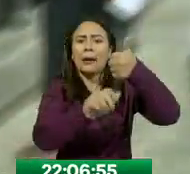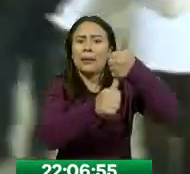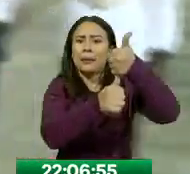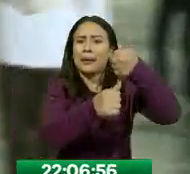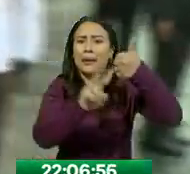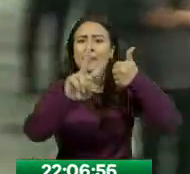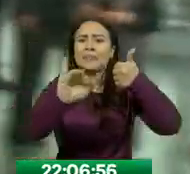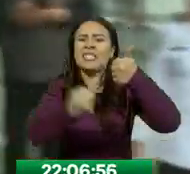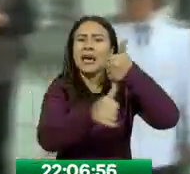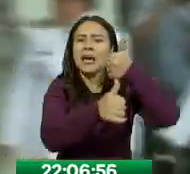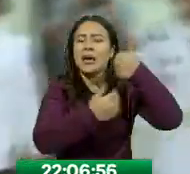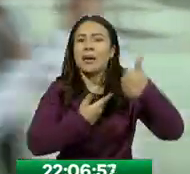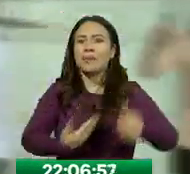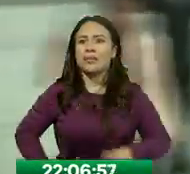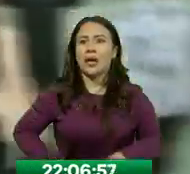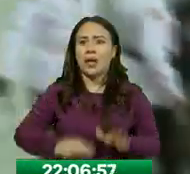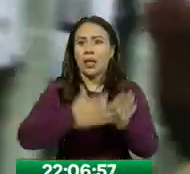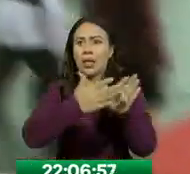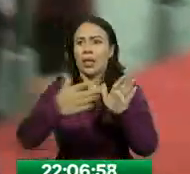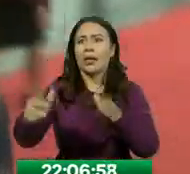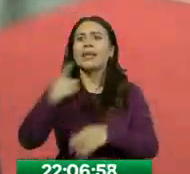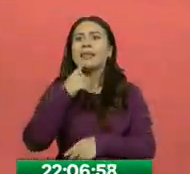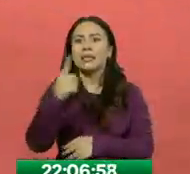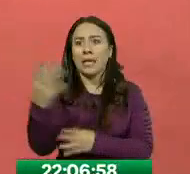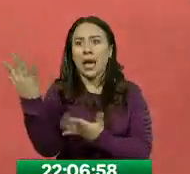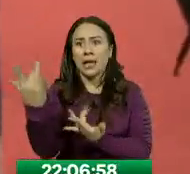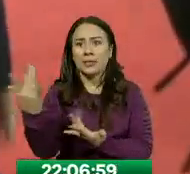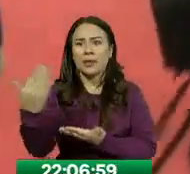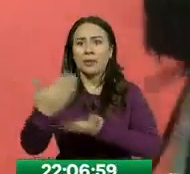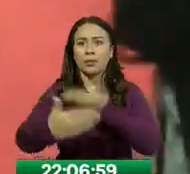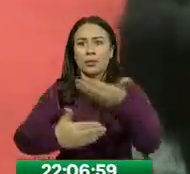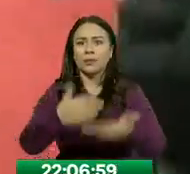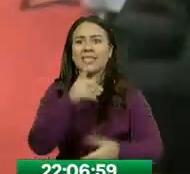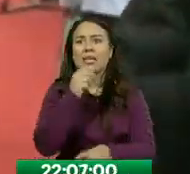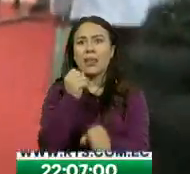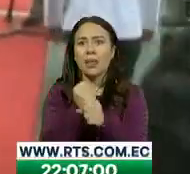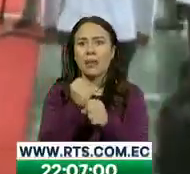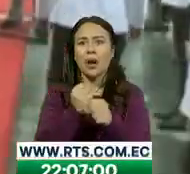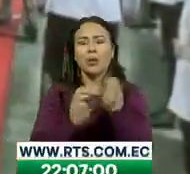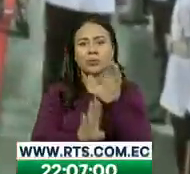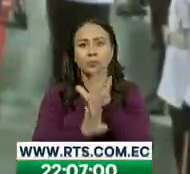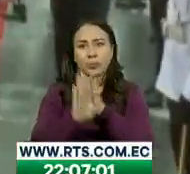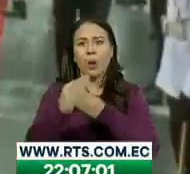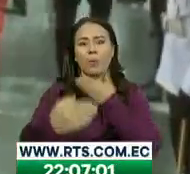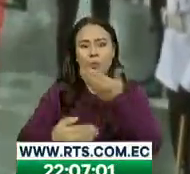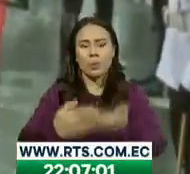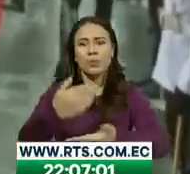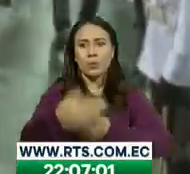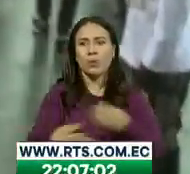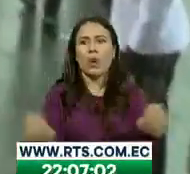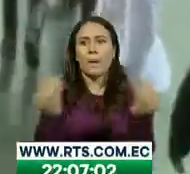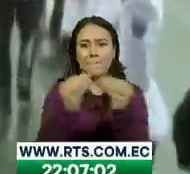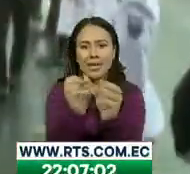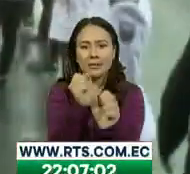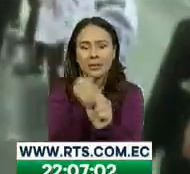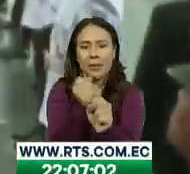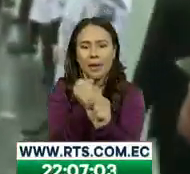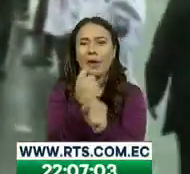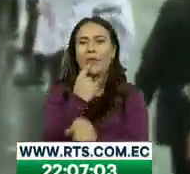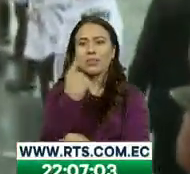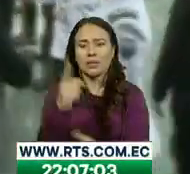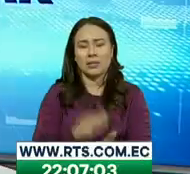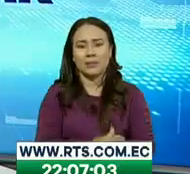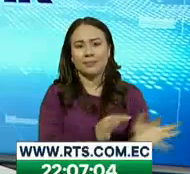de que el presidente de la República defina qué funciones específicas va a desempeñar. Informó Javier Gallo.